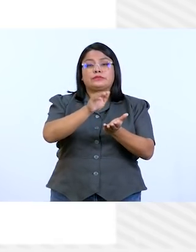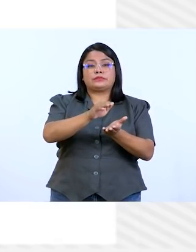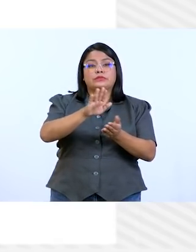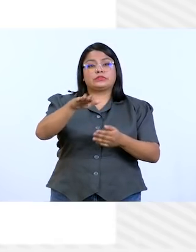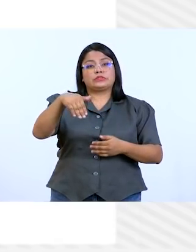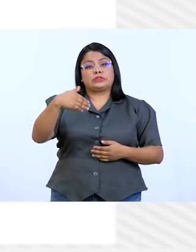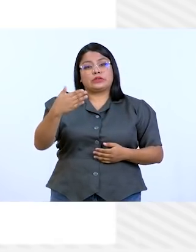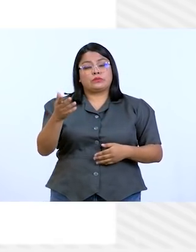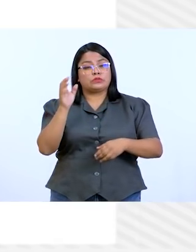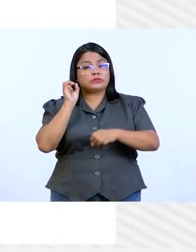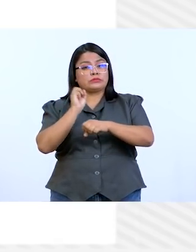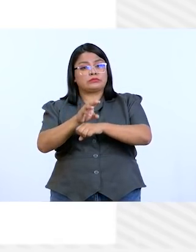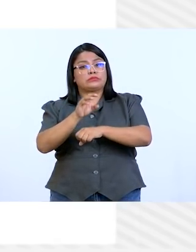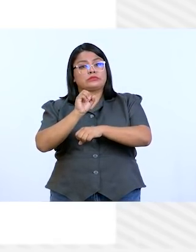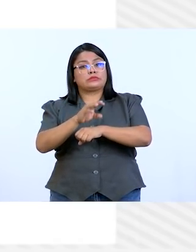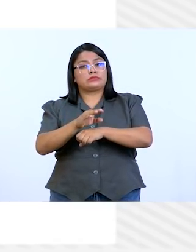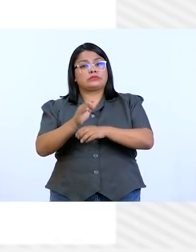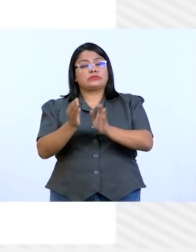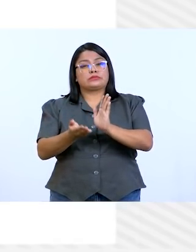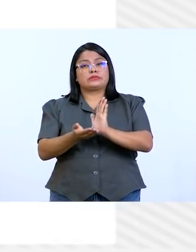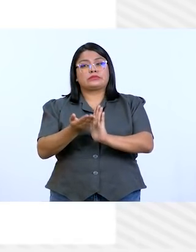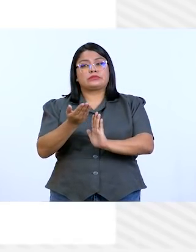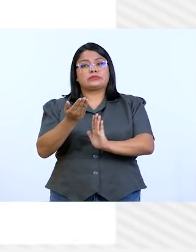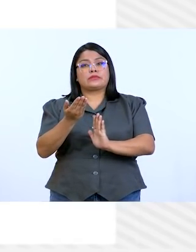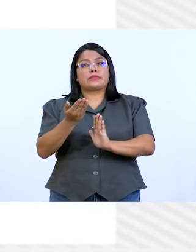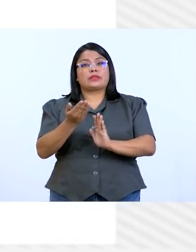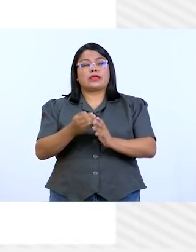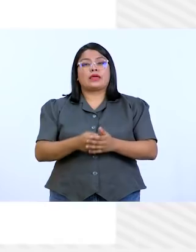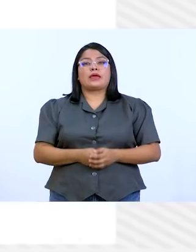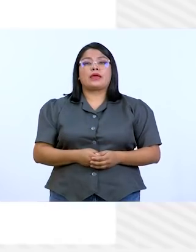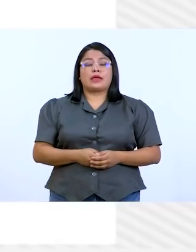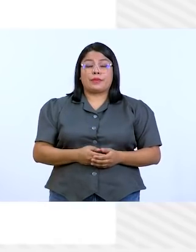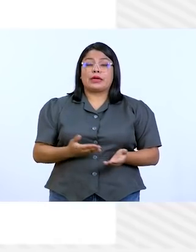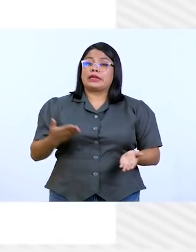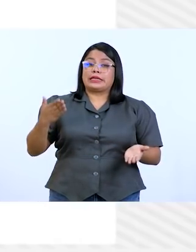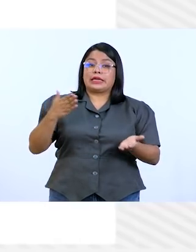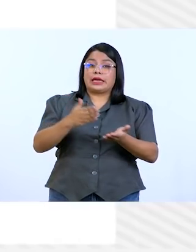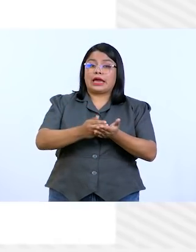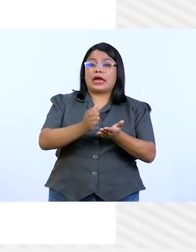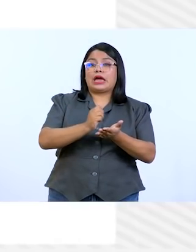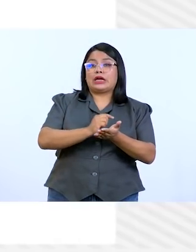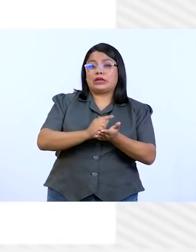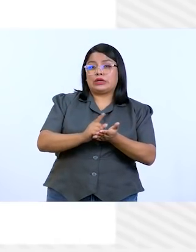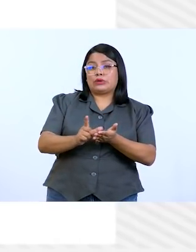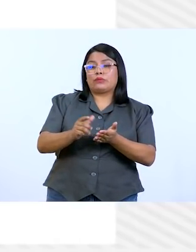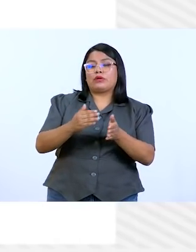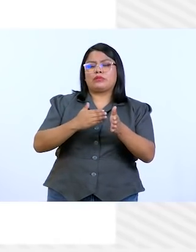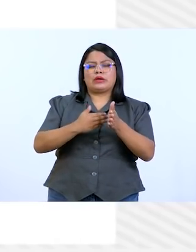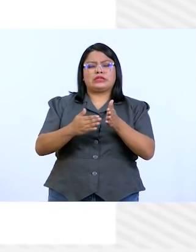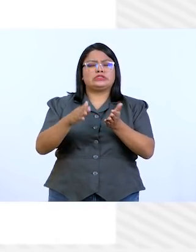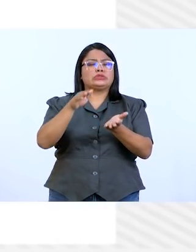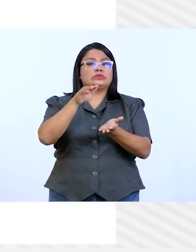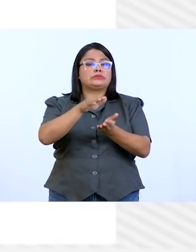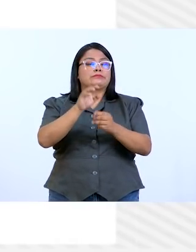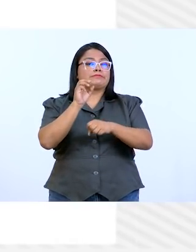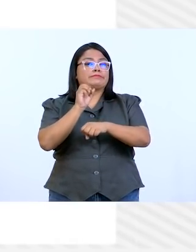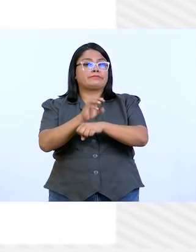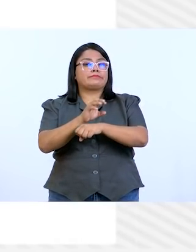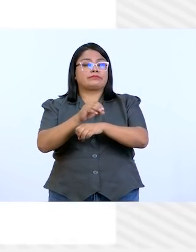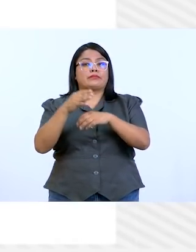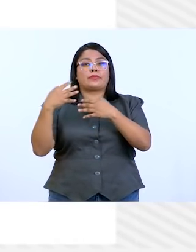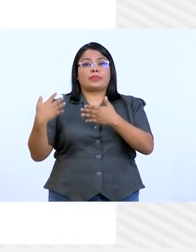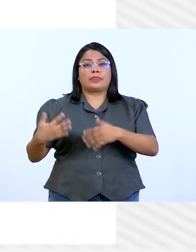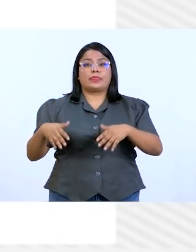unidad. Luego, sugerencias a desarrollar en la presencialidad. Para cada inicio de unidad